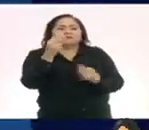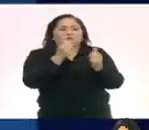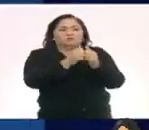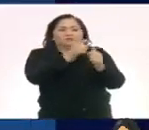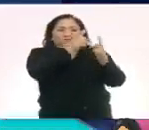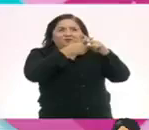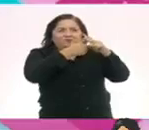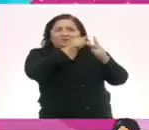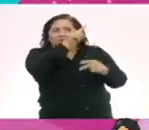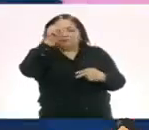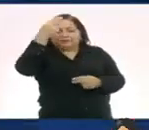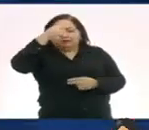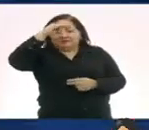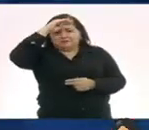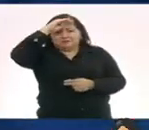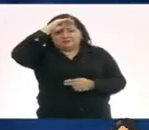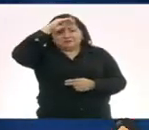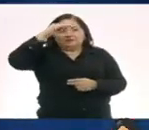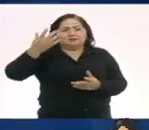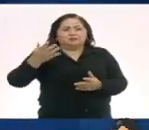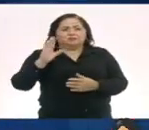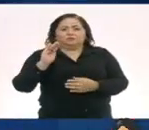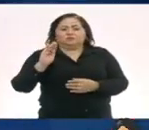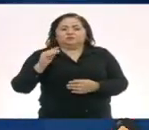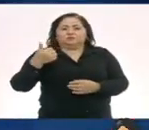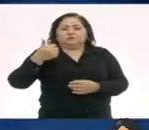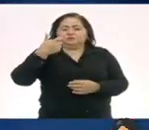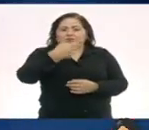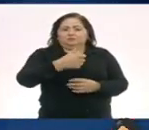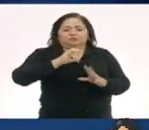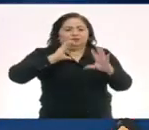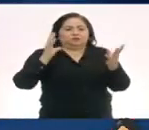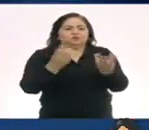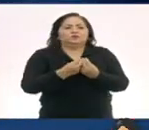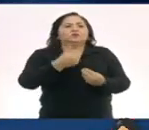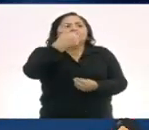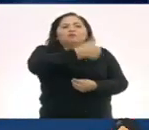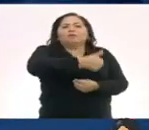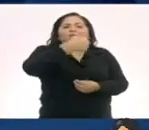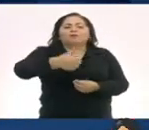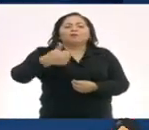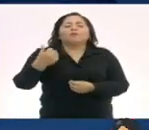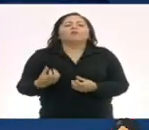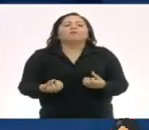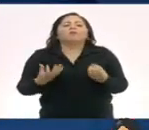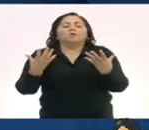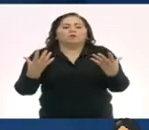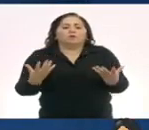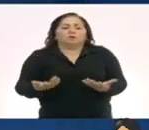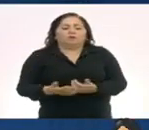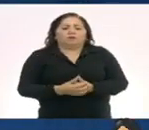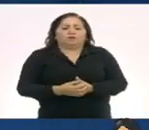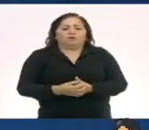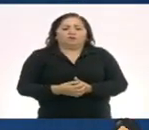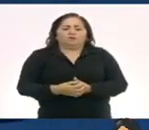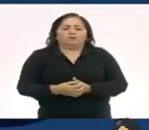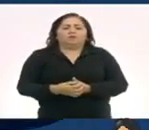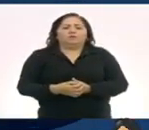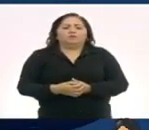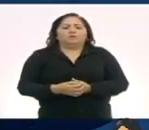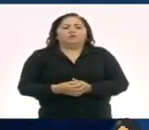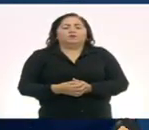estas fracciones, pensando que se pagó 90 pesos en total, ¿a qué corresponde cada fracción de 90